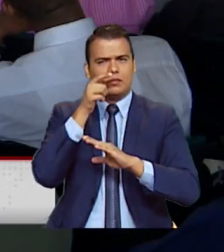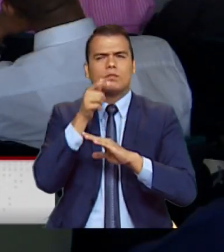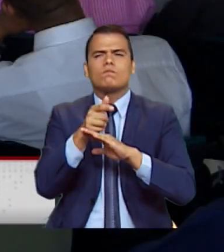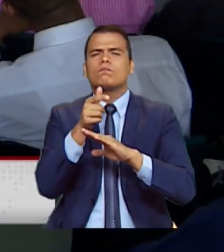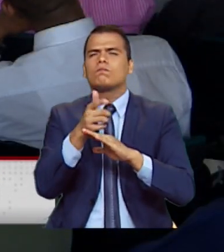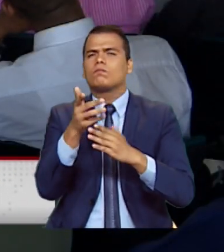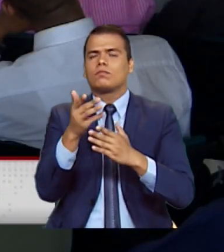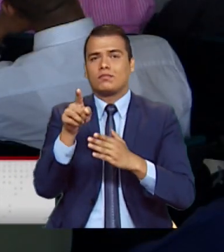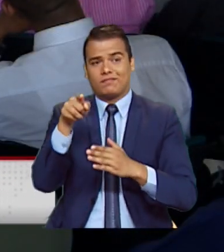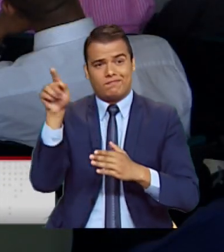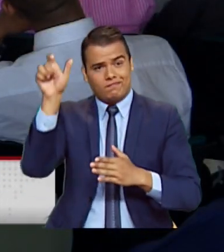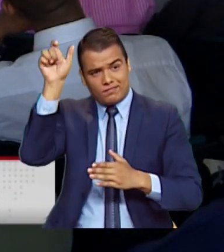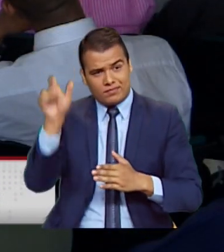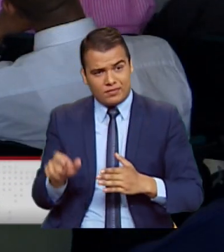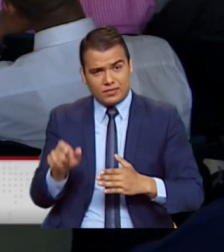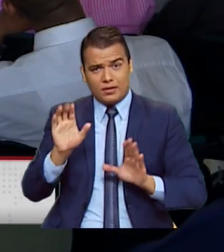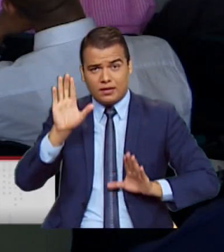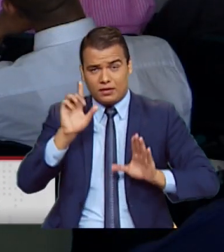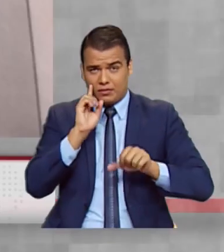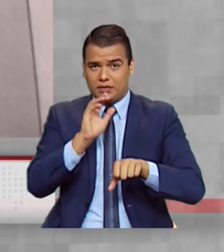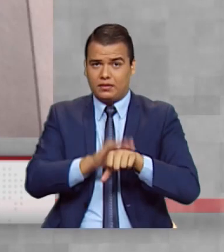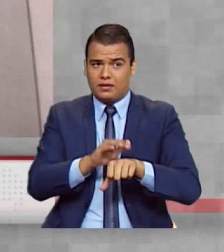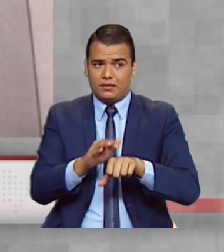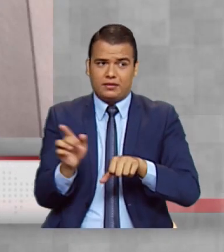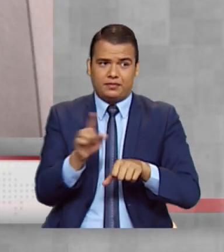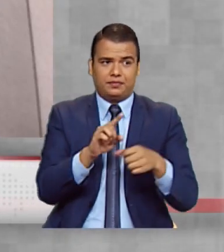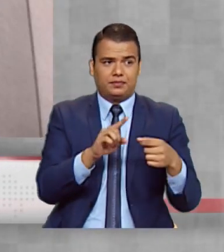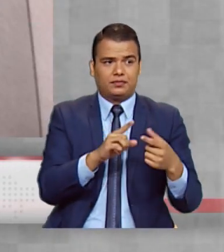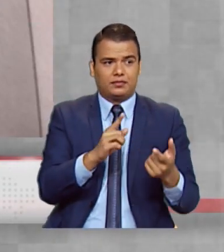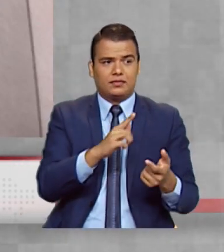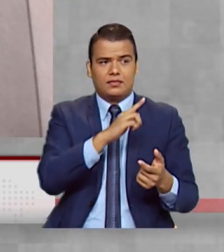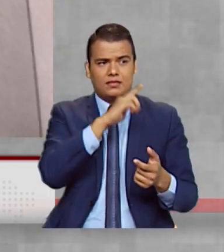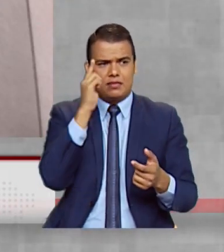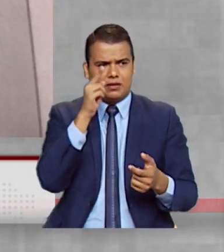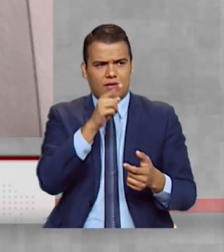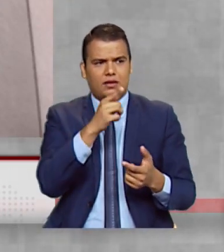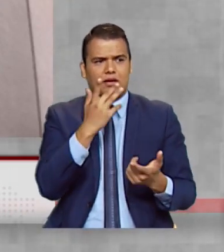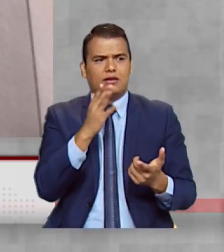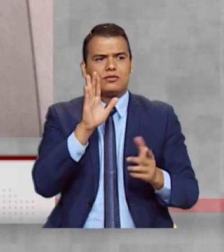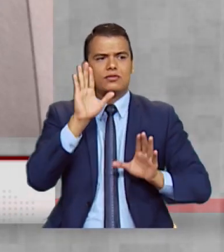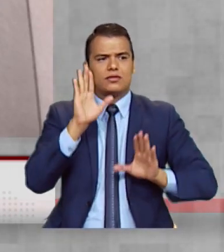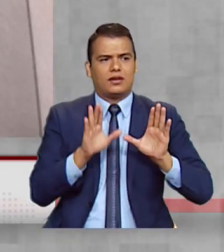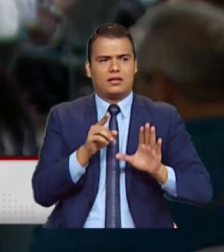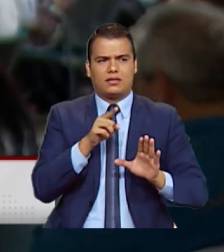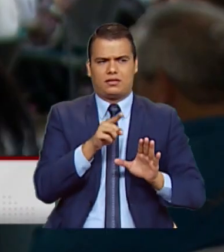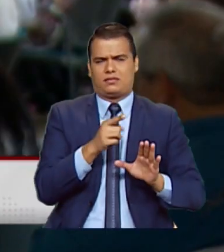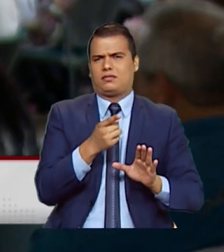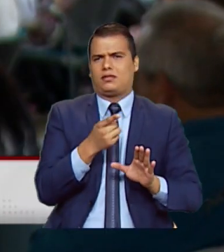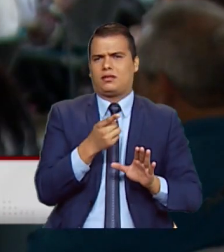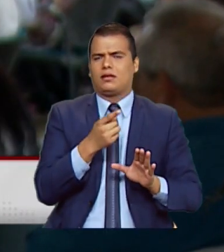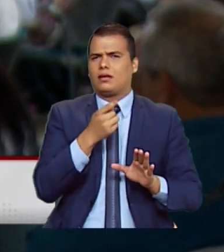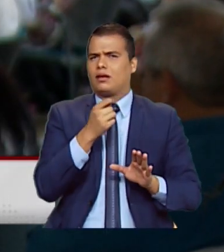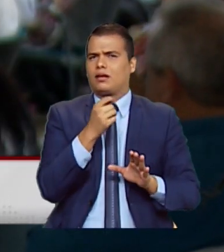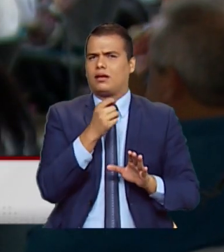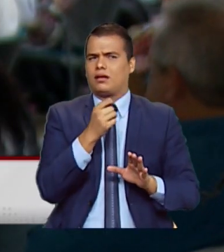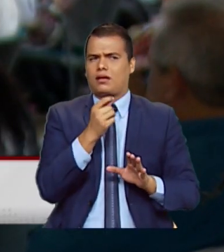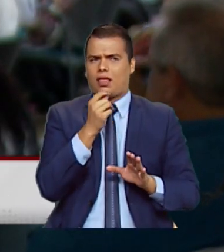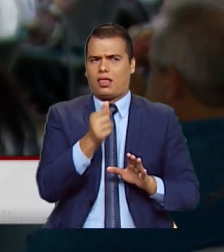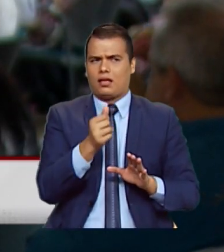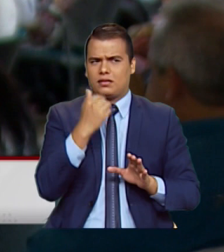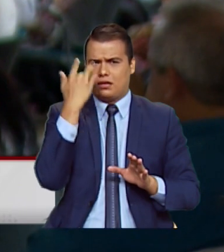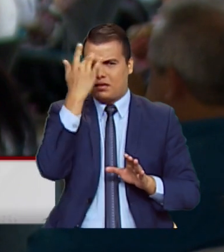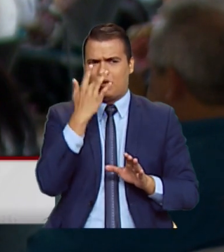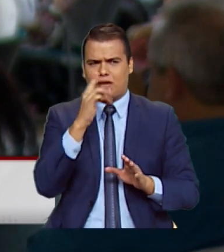frustrado candidato denunciante asegura que el candidato blanco se ve afro y el afro más bien blanco sabemos que esto su manejo